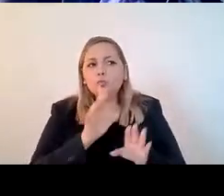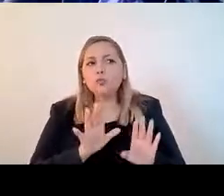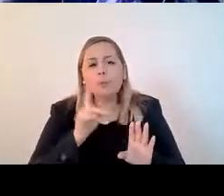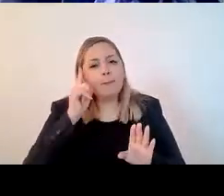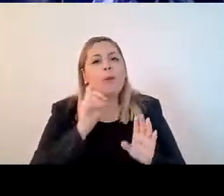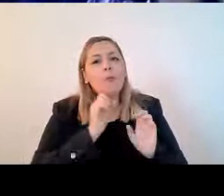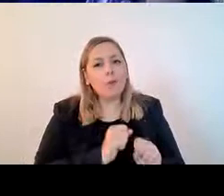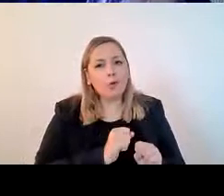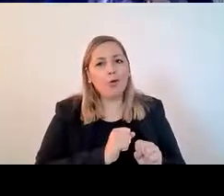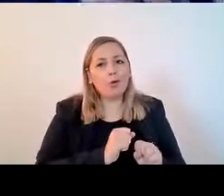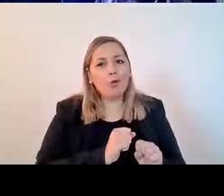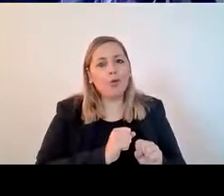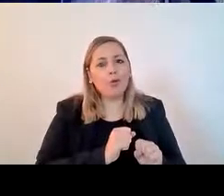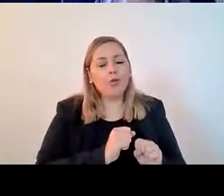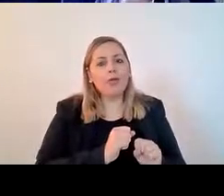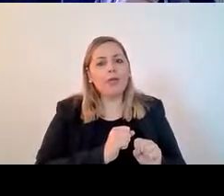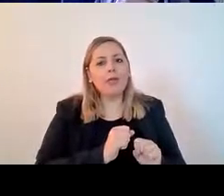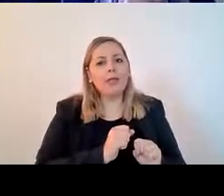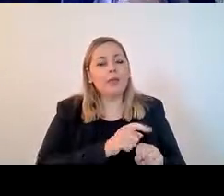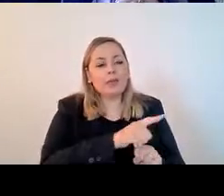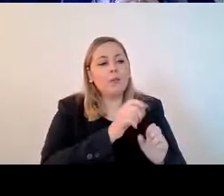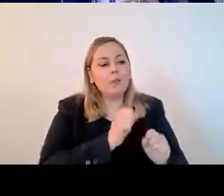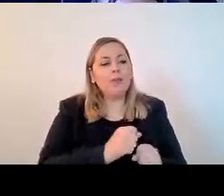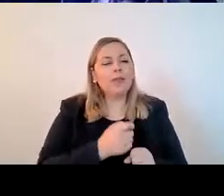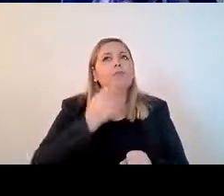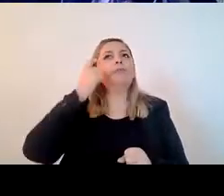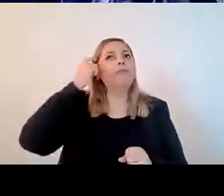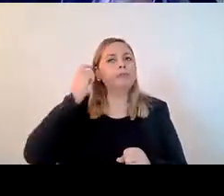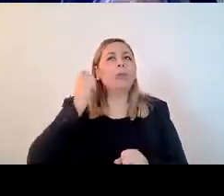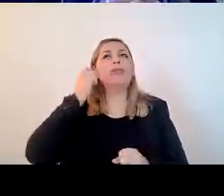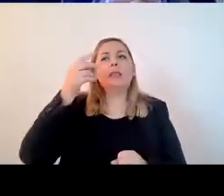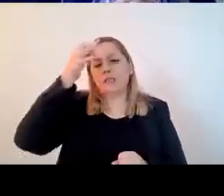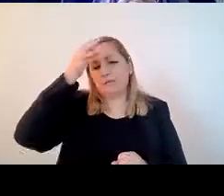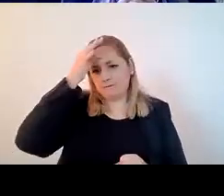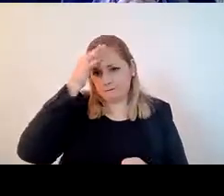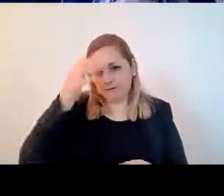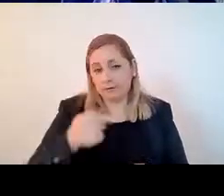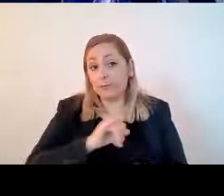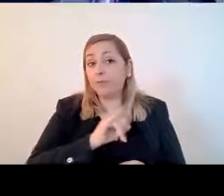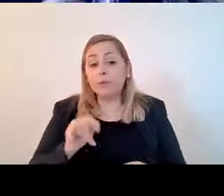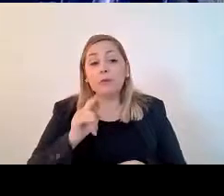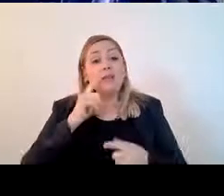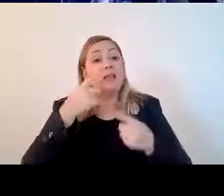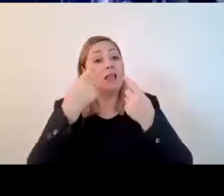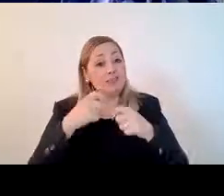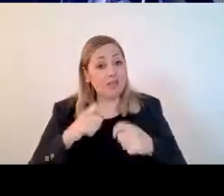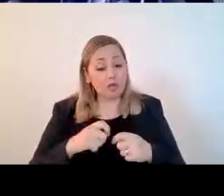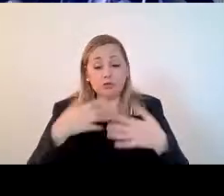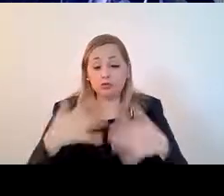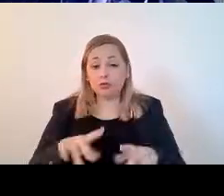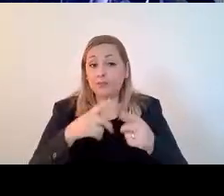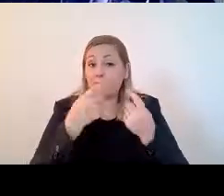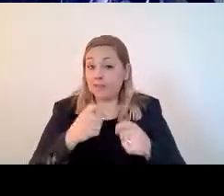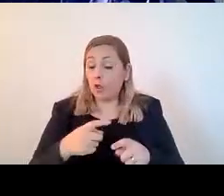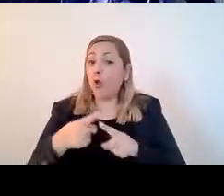poder llevar a cabo el que tenga conciencia de enfermedad. Por otra parte, una vez que tiene el diagnóstico, también es otro